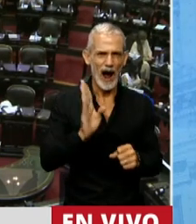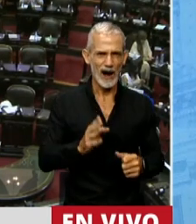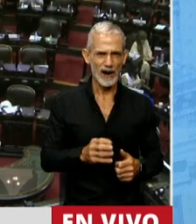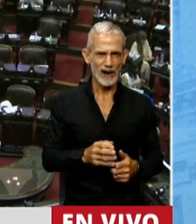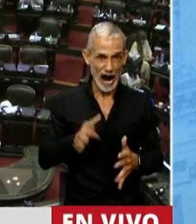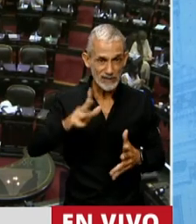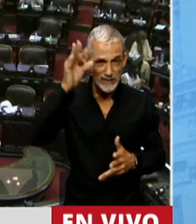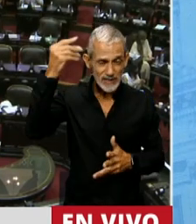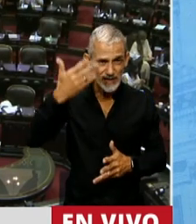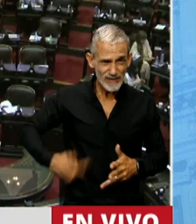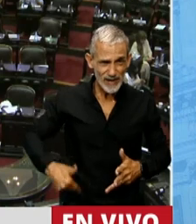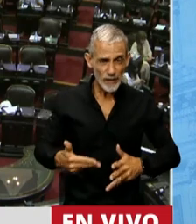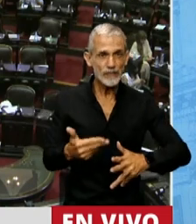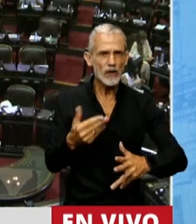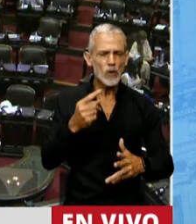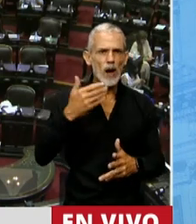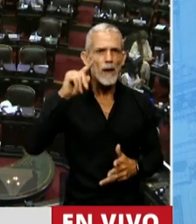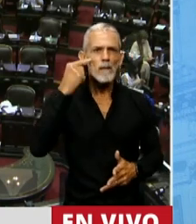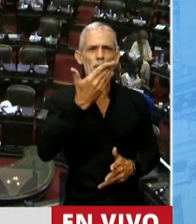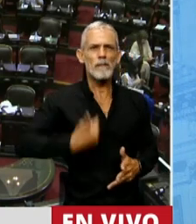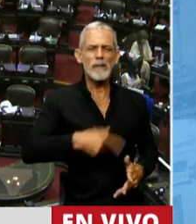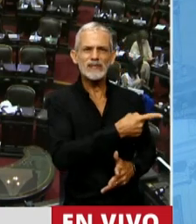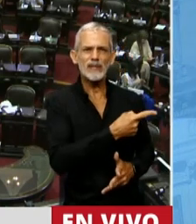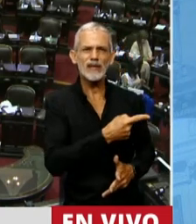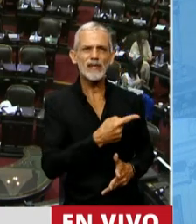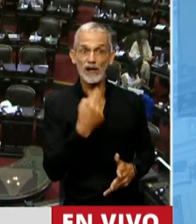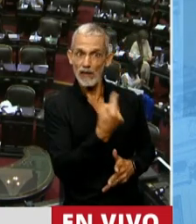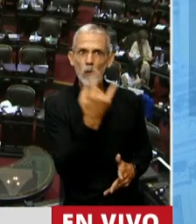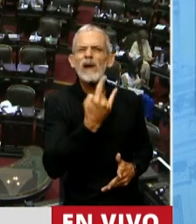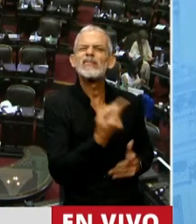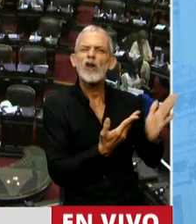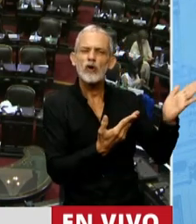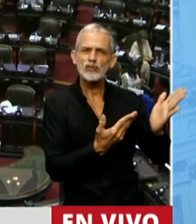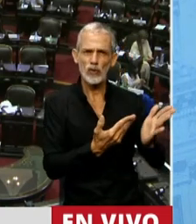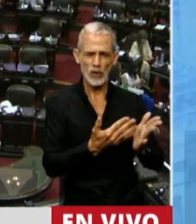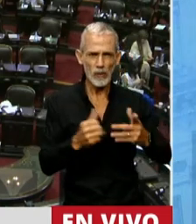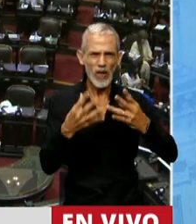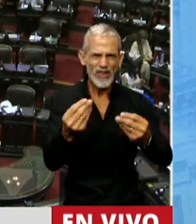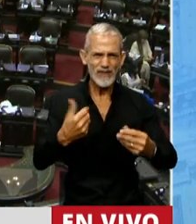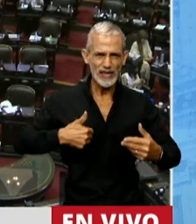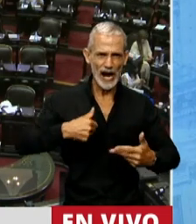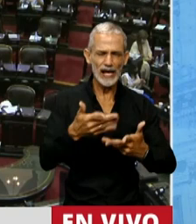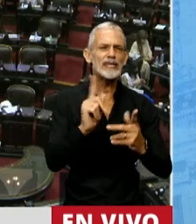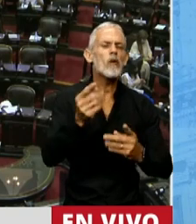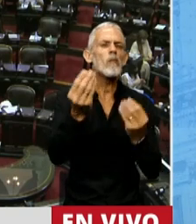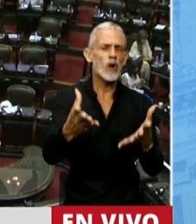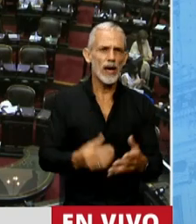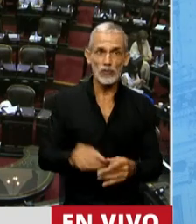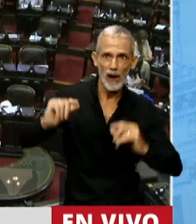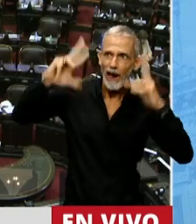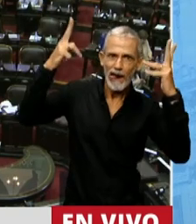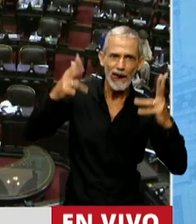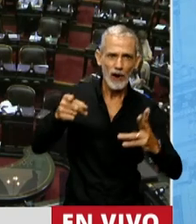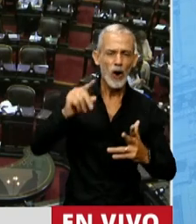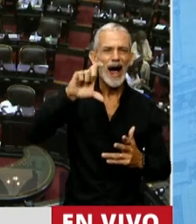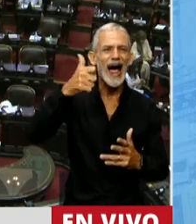kirchner que trató al presidente de la nación de mentiroso porque no defienden la argentina porque no se enojan con diosdado